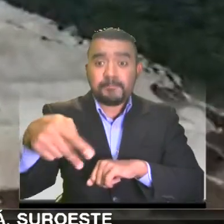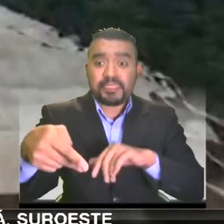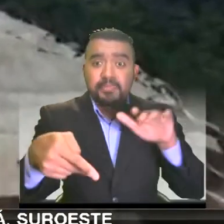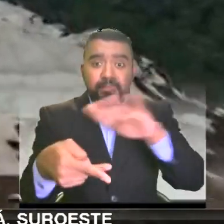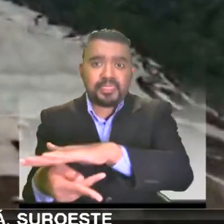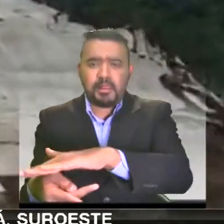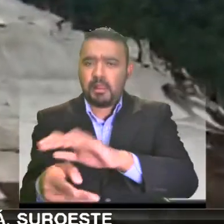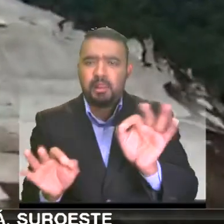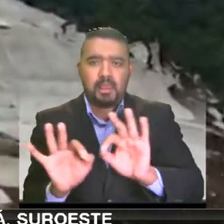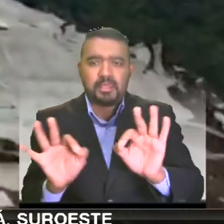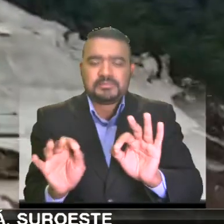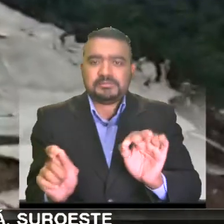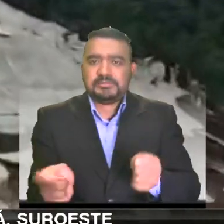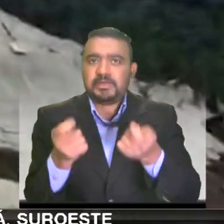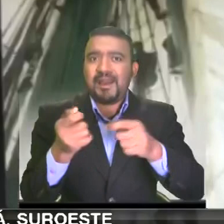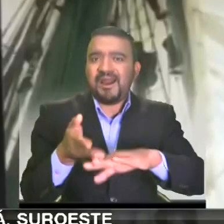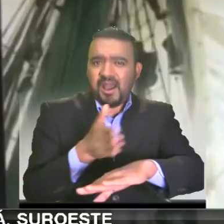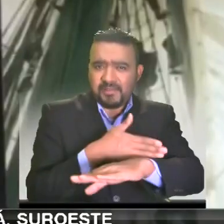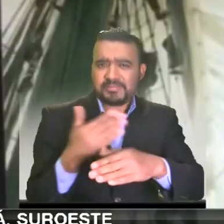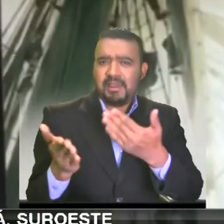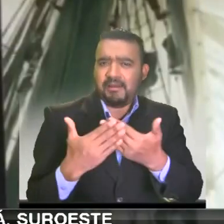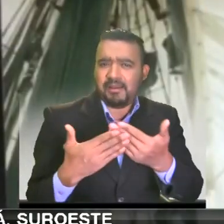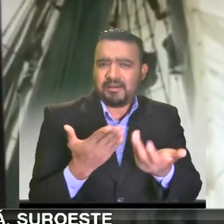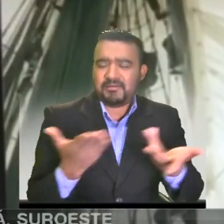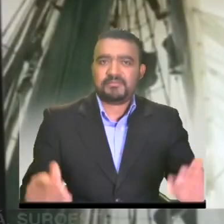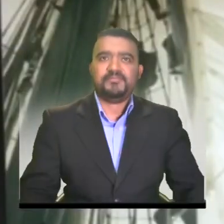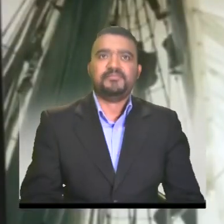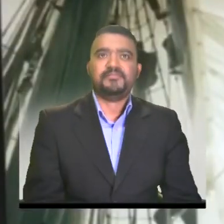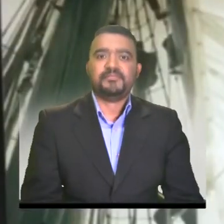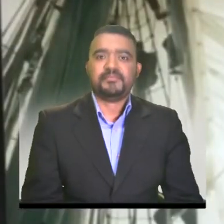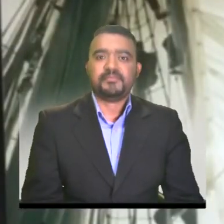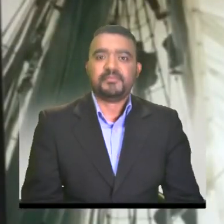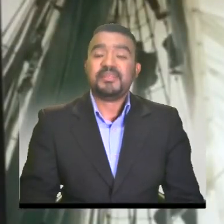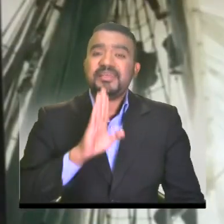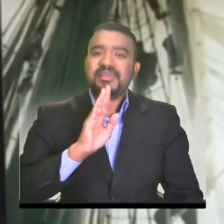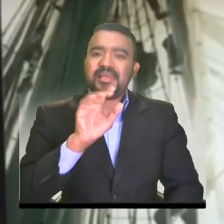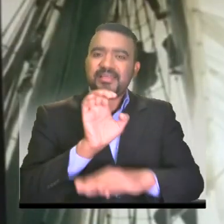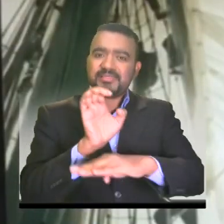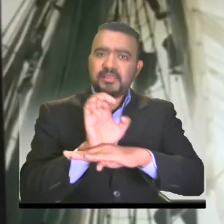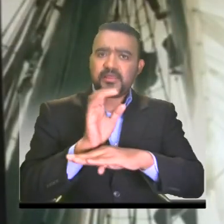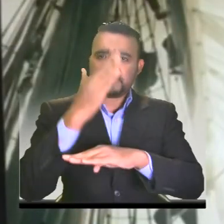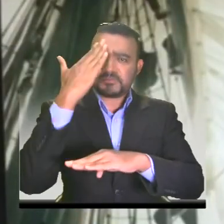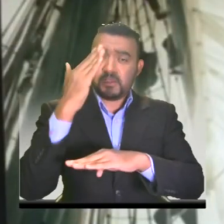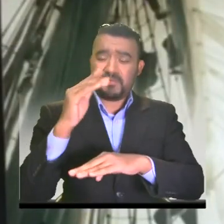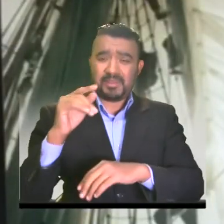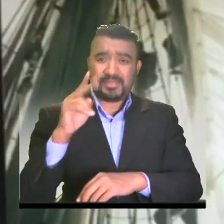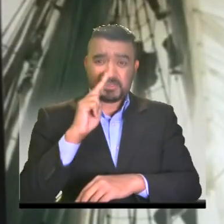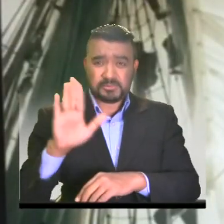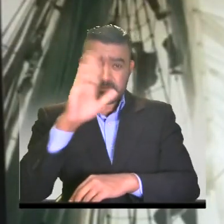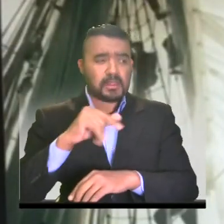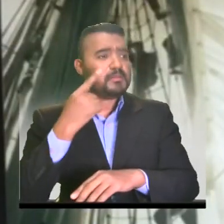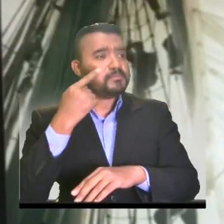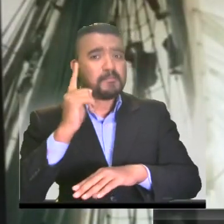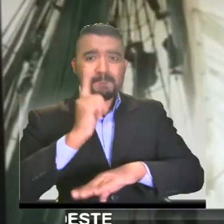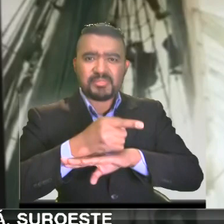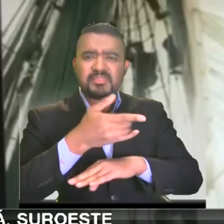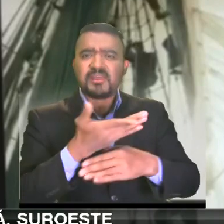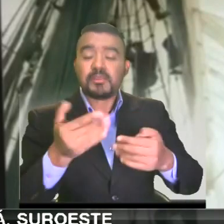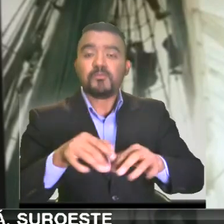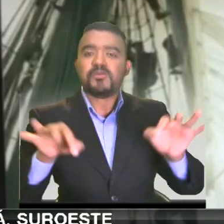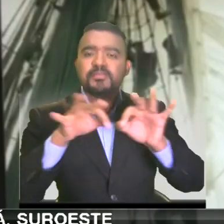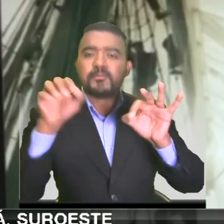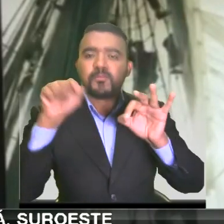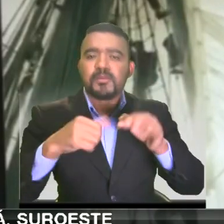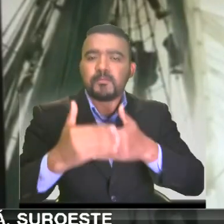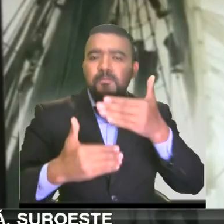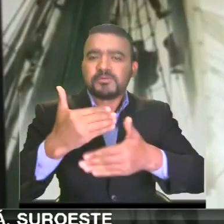los sistemas de alerta y monitoreo. La revisión ordenada por la Agencia Nacional de Infraestructura al concesionario y a la interventoría incluye una verificación